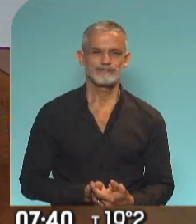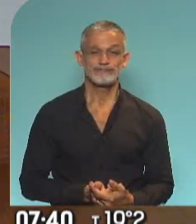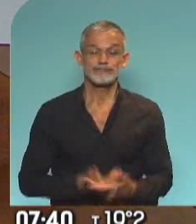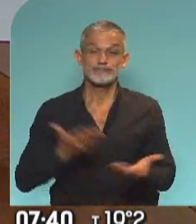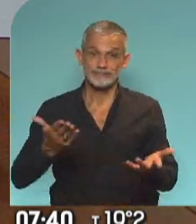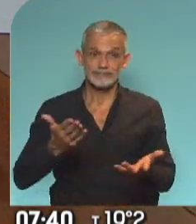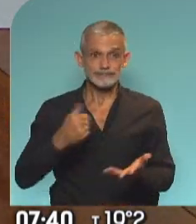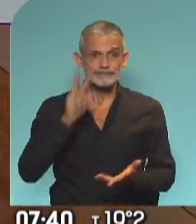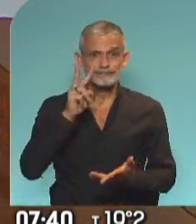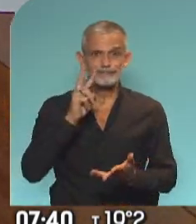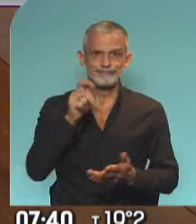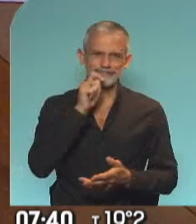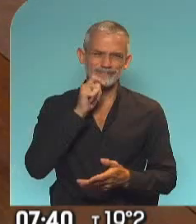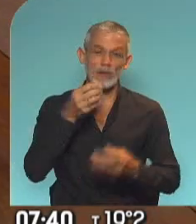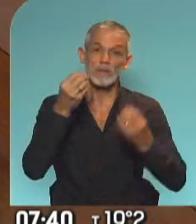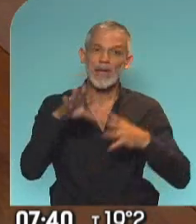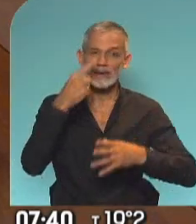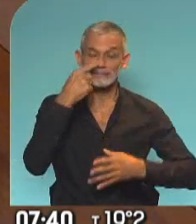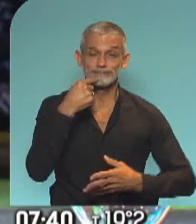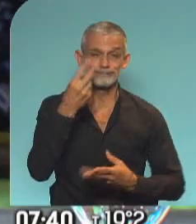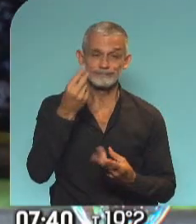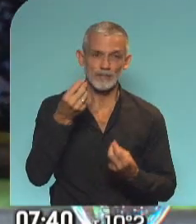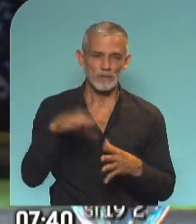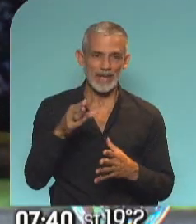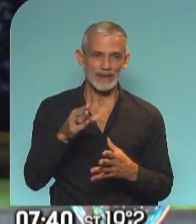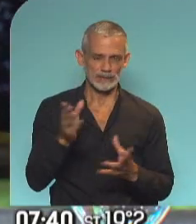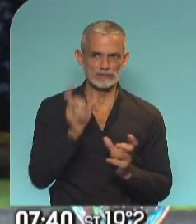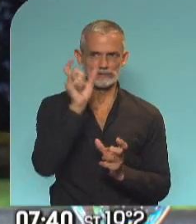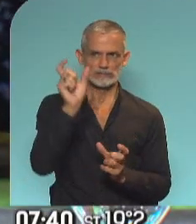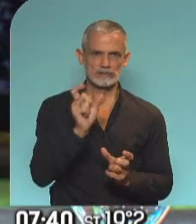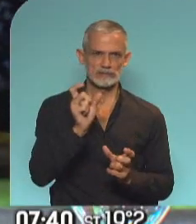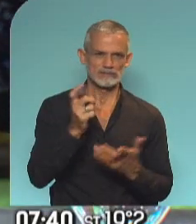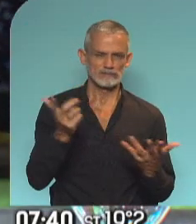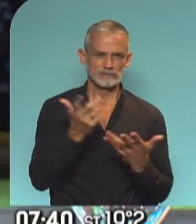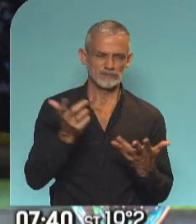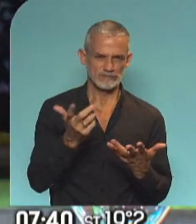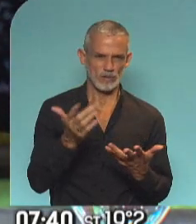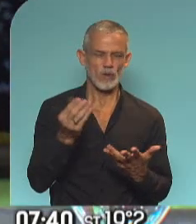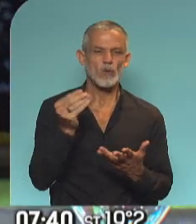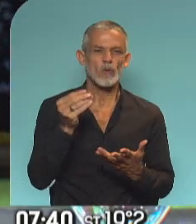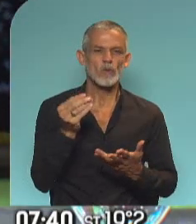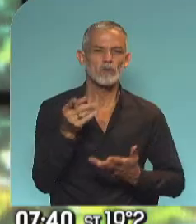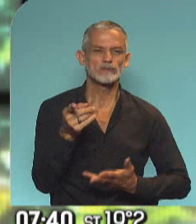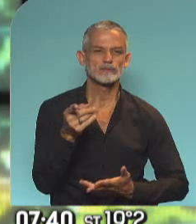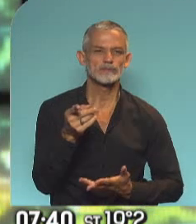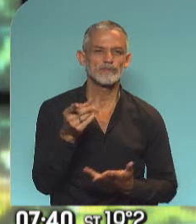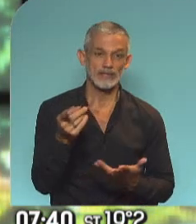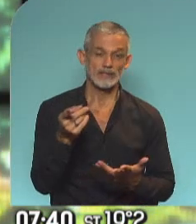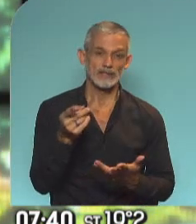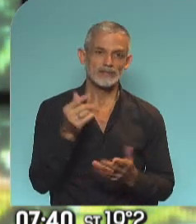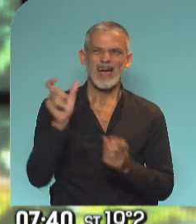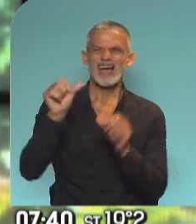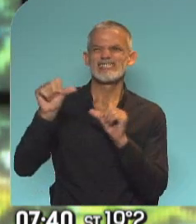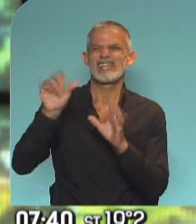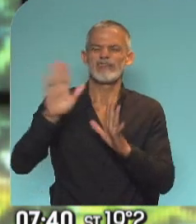Bueno, lo veíamos ahí en la nota, ¿no? Pérdida de olfato y de gusto. La verdad que son dos palabras un poquito impronunciables. Laura, ¿qué nos puedes explicar al Bueno, respecto? las palabras científicas, pero